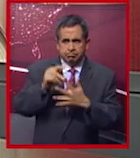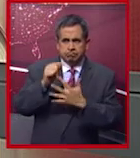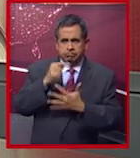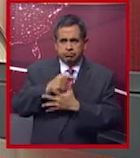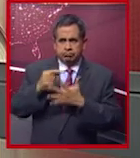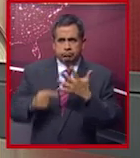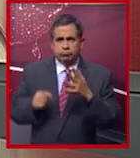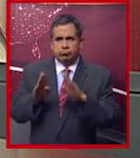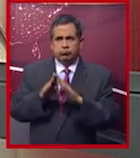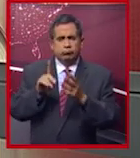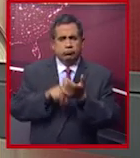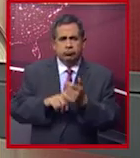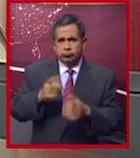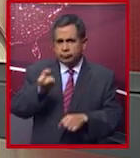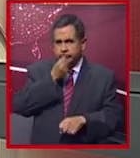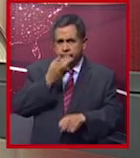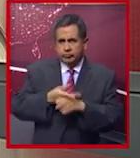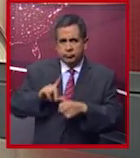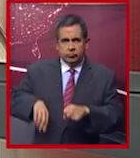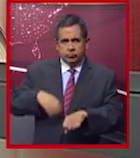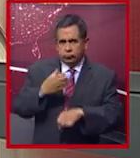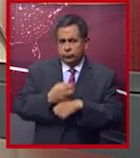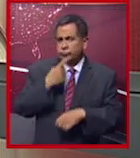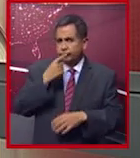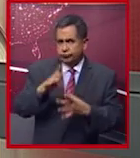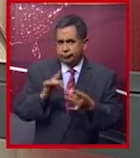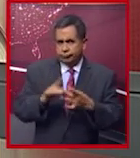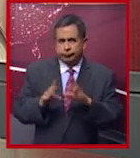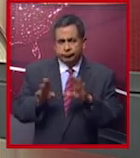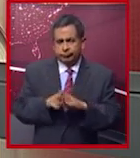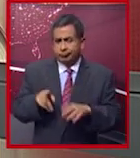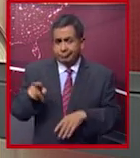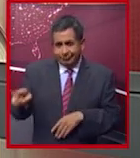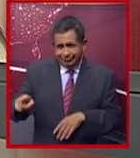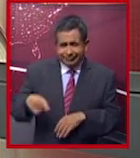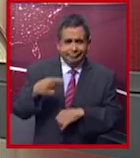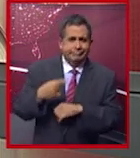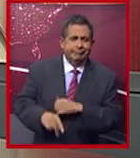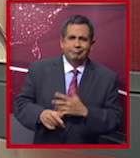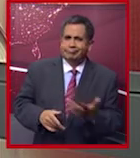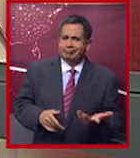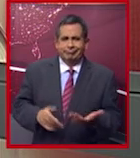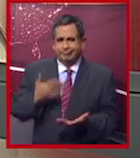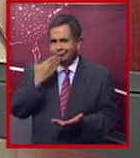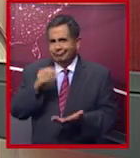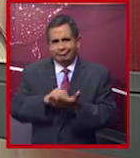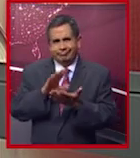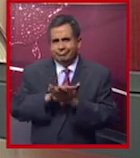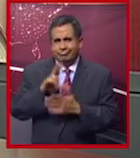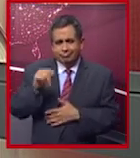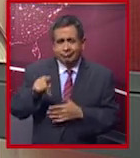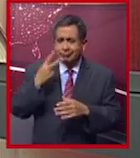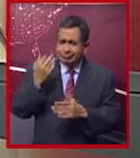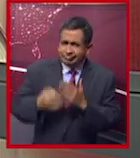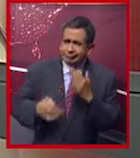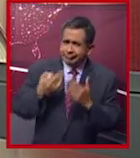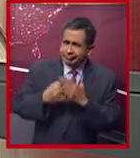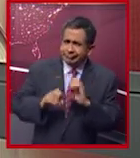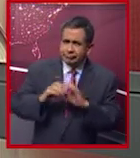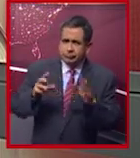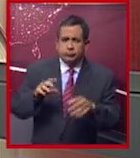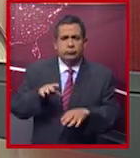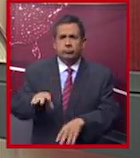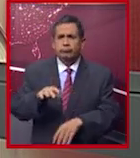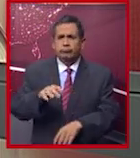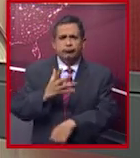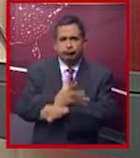futuras facultades de la Secretaría de Gobernación, mismas que consideró como peligrosas. Señaló que existen omisiones en conceptos como la veracidad